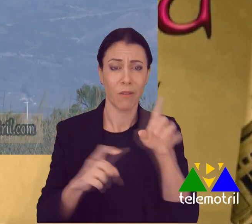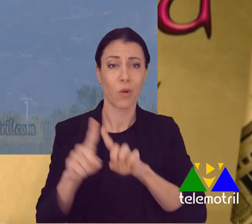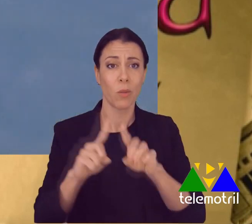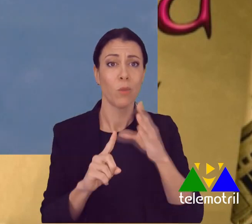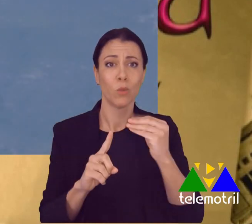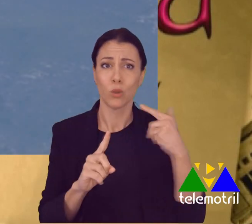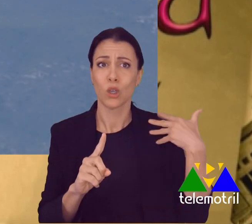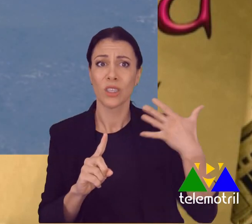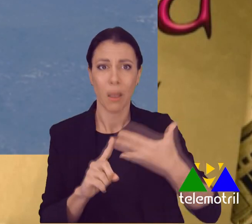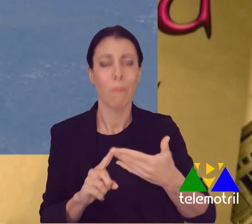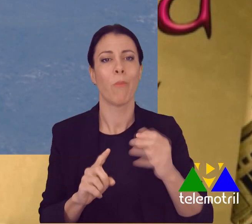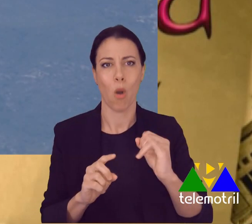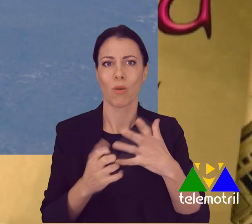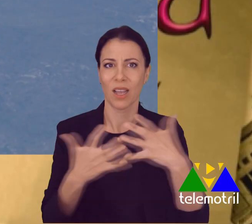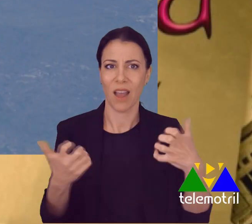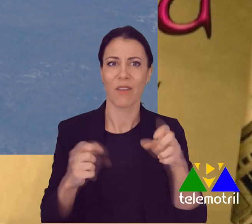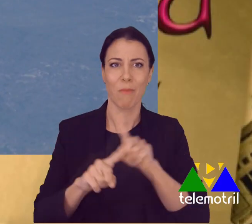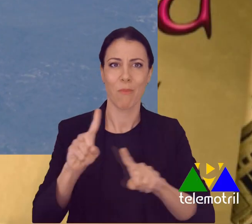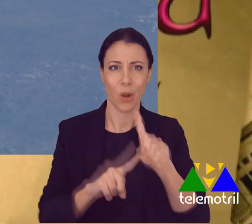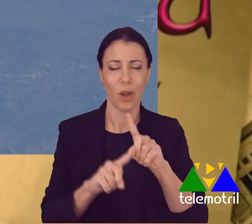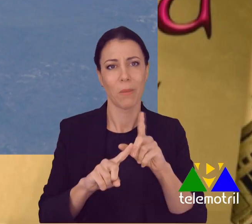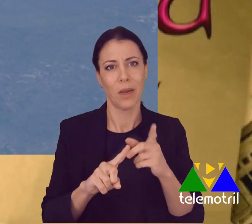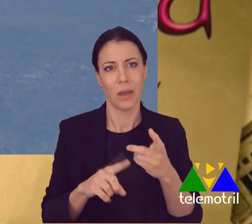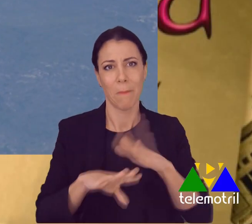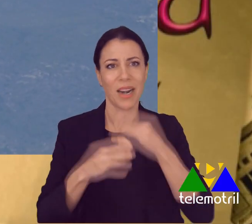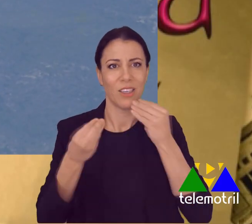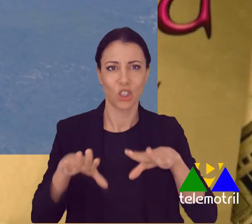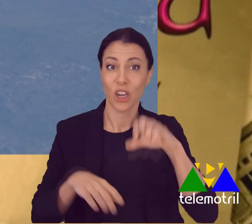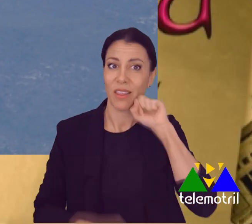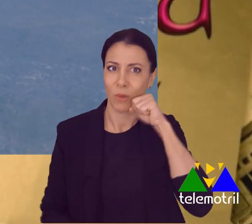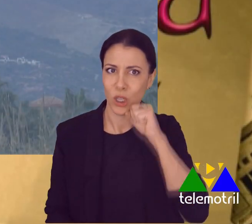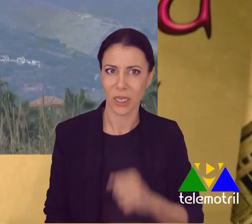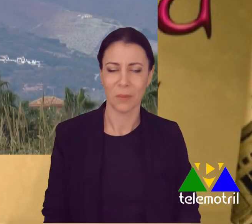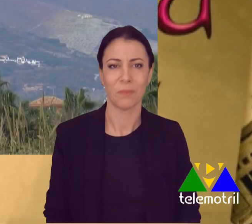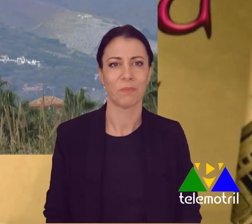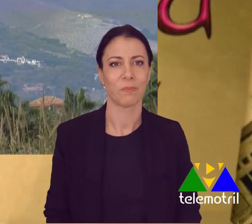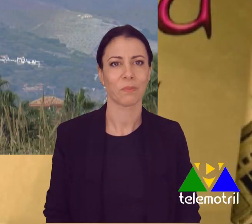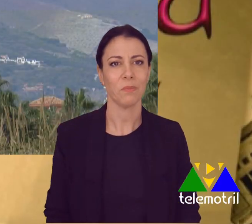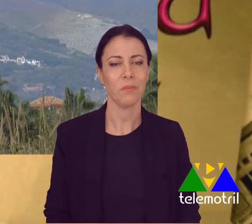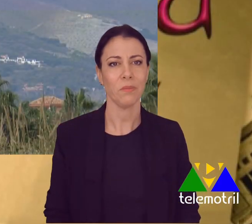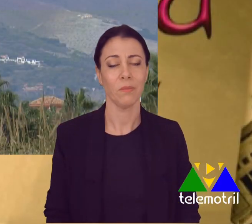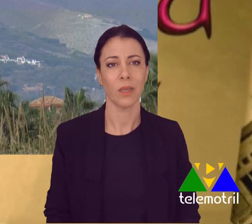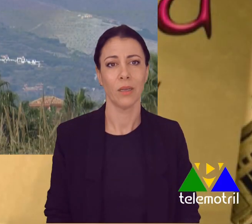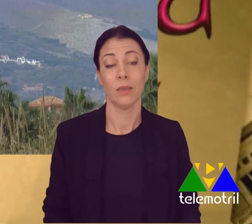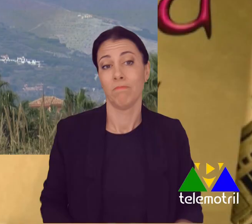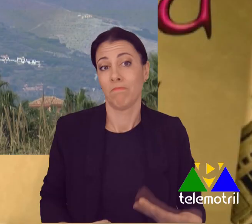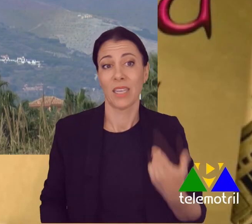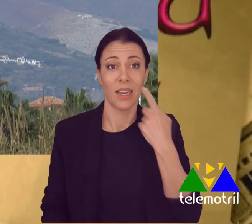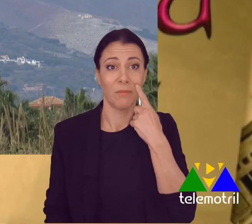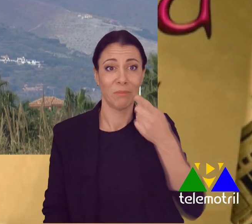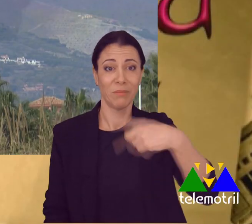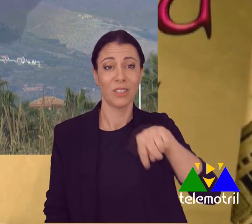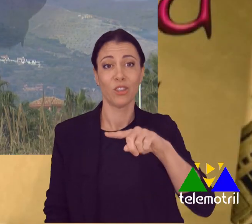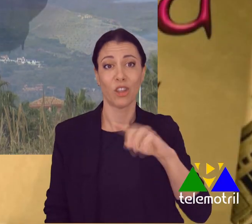mucho tiempo fue un grave problema para la historia de Motril. Pues ya lo están viendo ustedes, hablamos